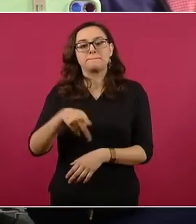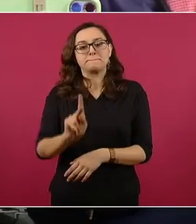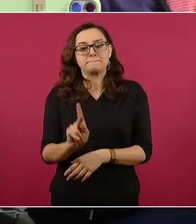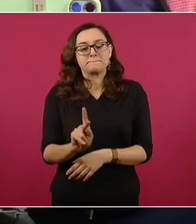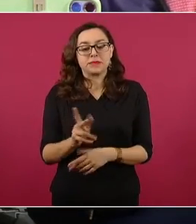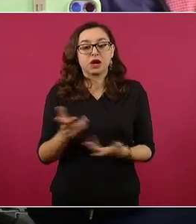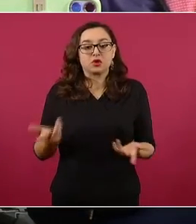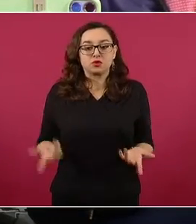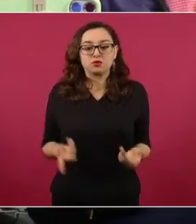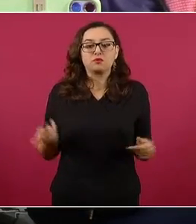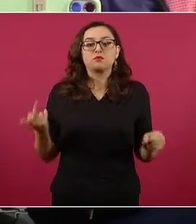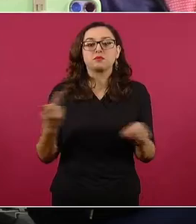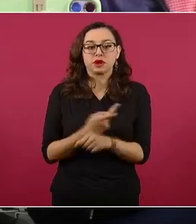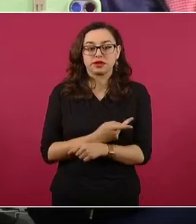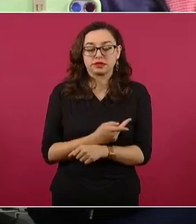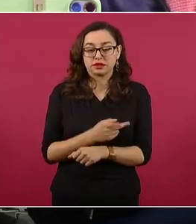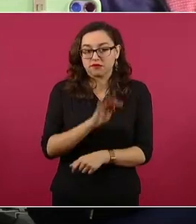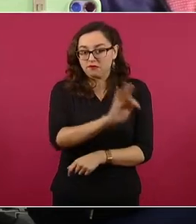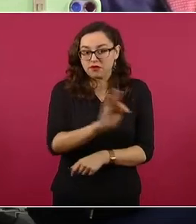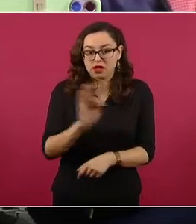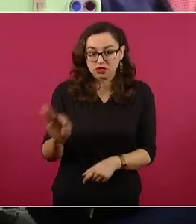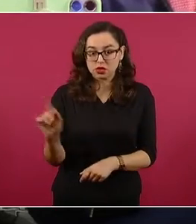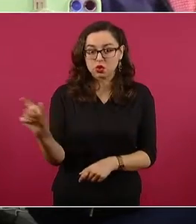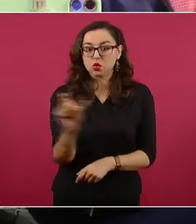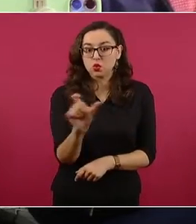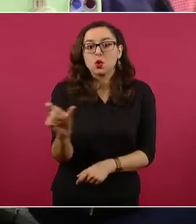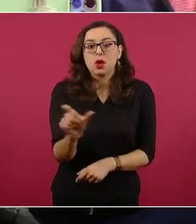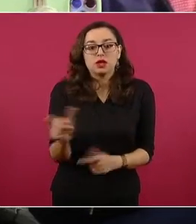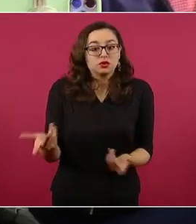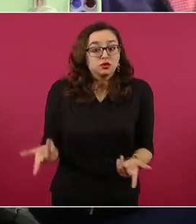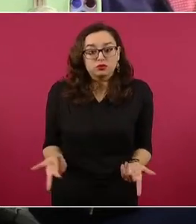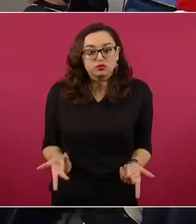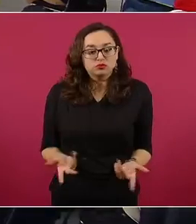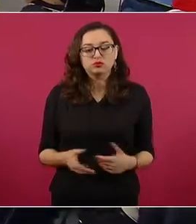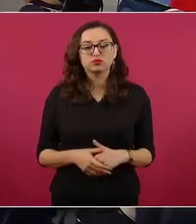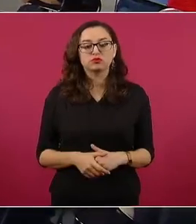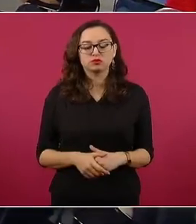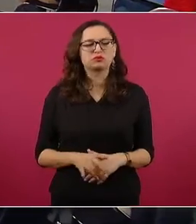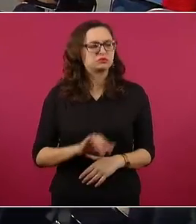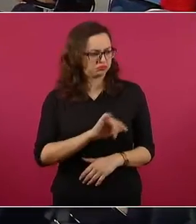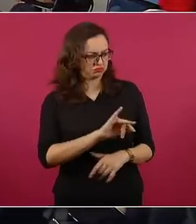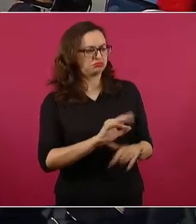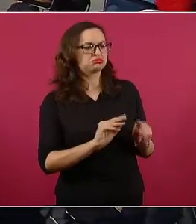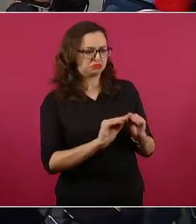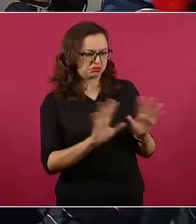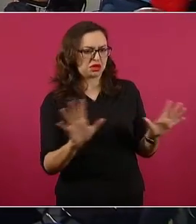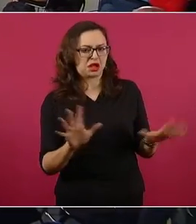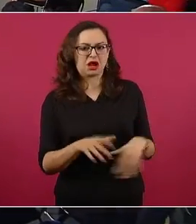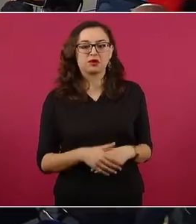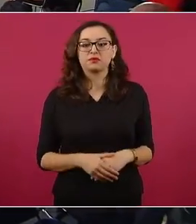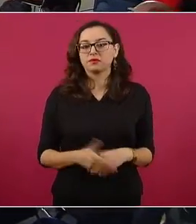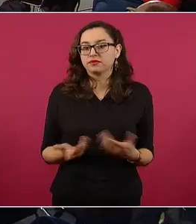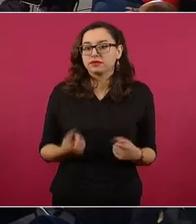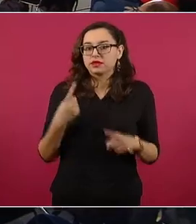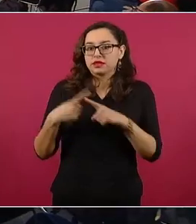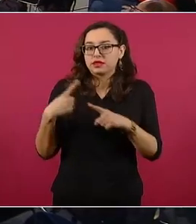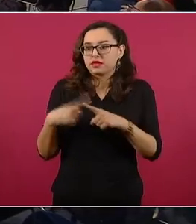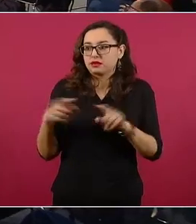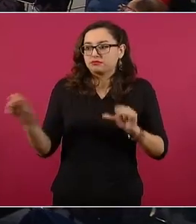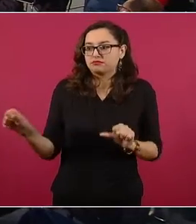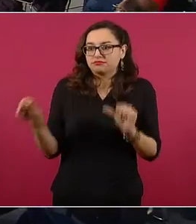que ser el gobierno quien le ponga también una fecha. Claro. ¿Cuándo va a ser presidente? Y, claro. Y por supuesto, ¿quién podría cubrir este